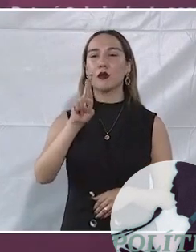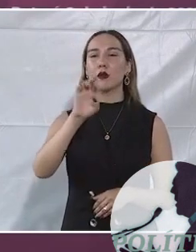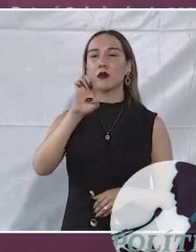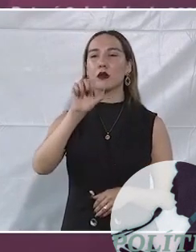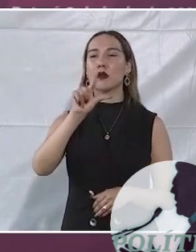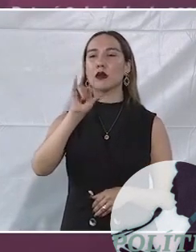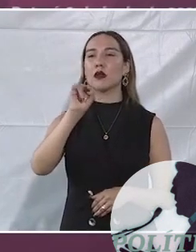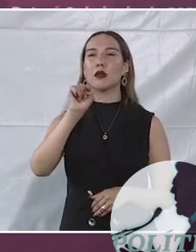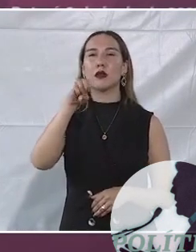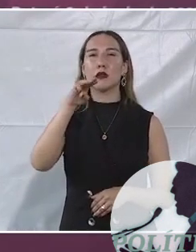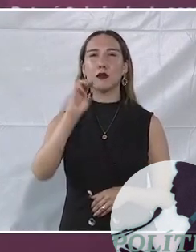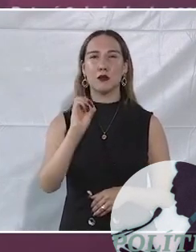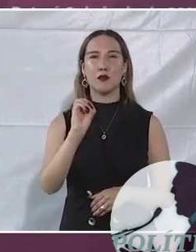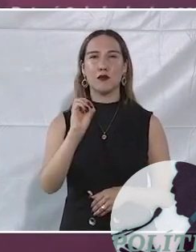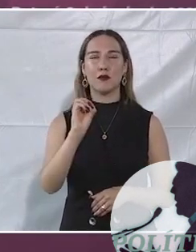cuesta